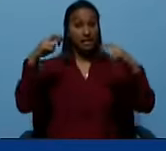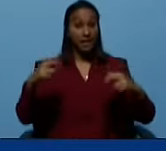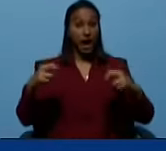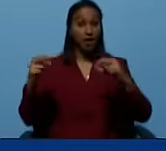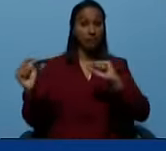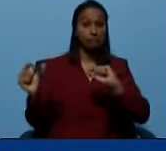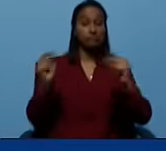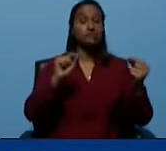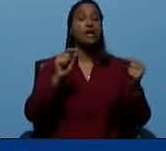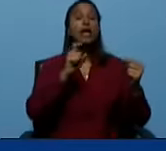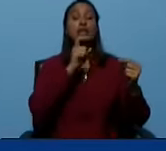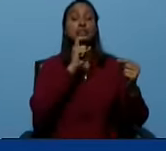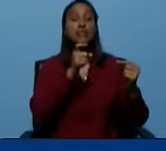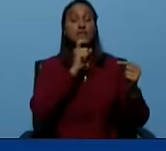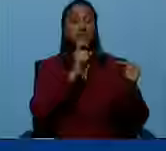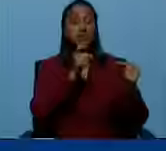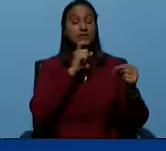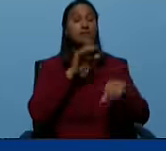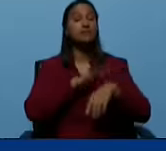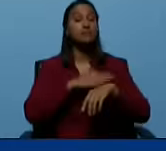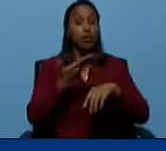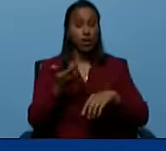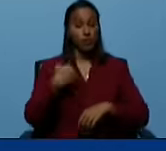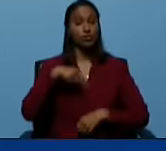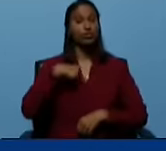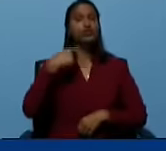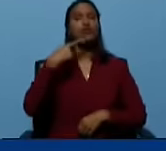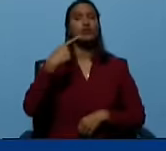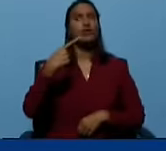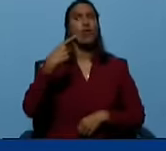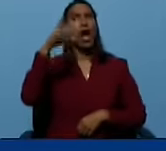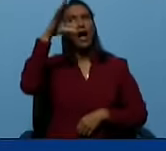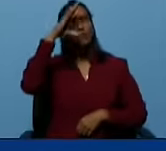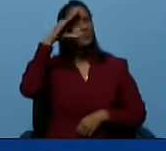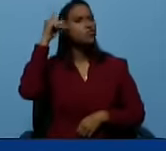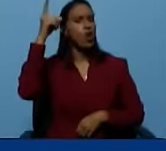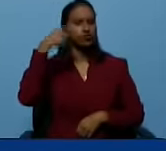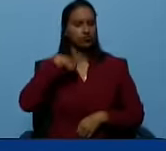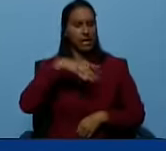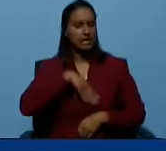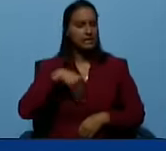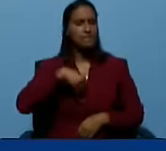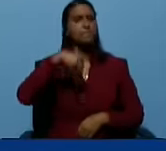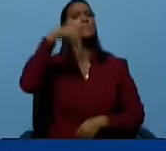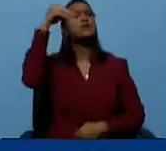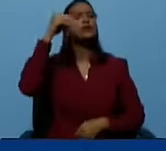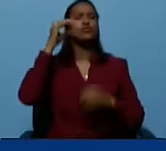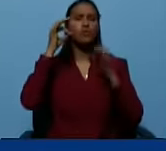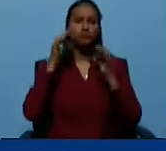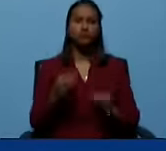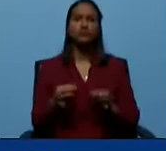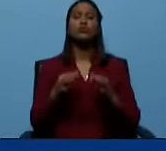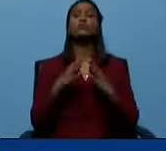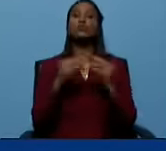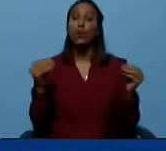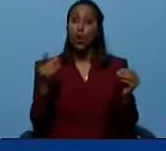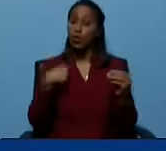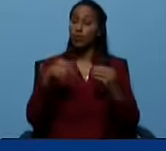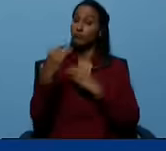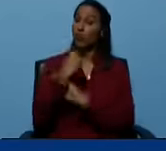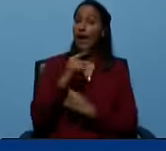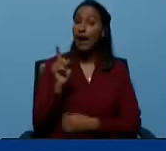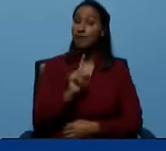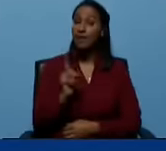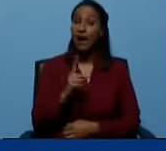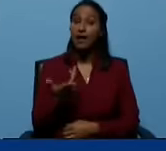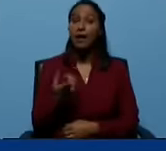que llevo el espíritu de Jesús en el desierto. Ir a hablar con el diablo sin dejarnos tentar ni engañar,